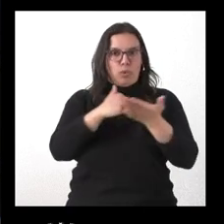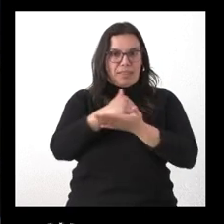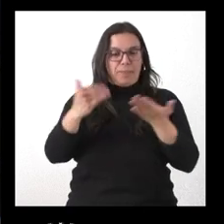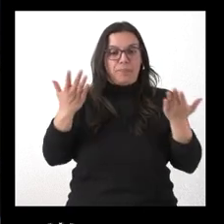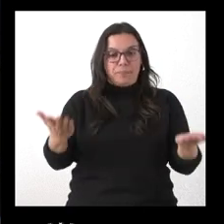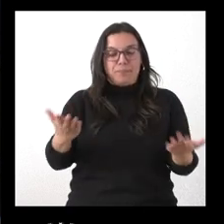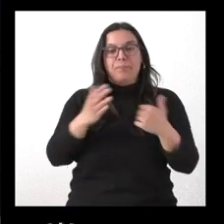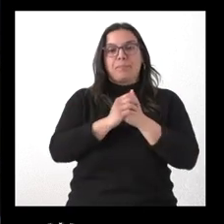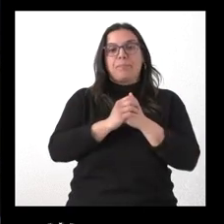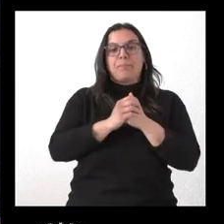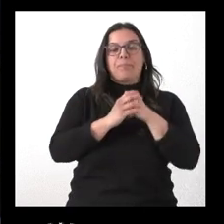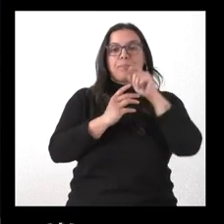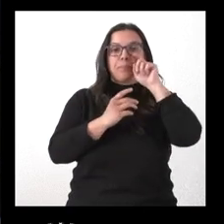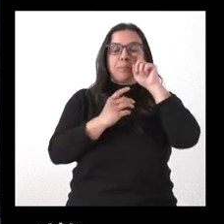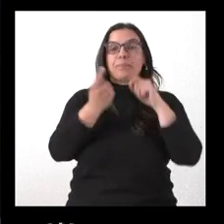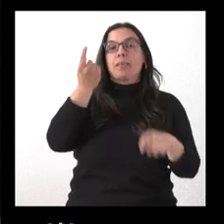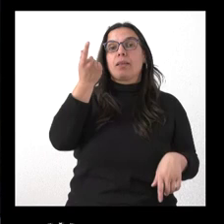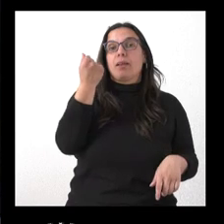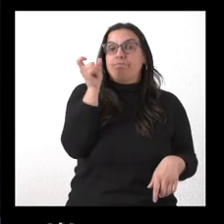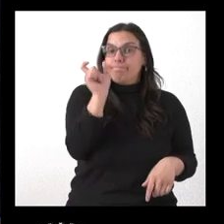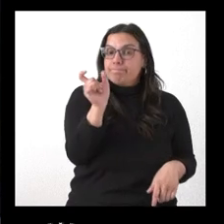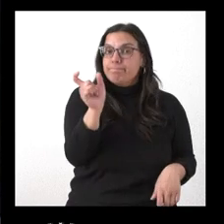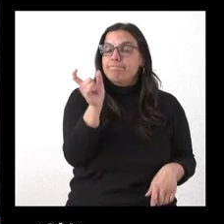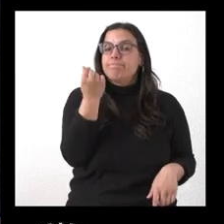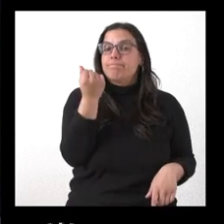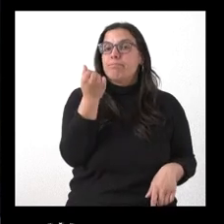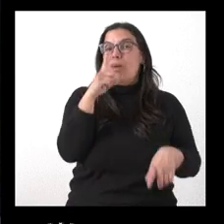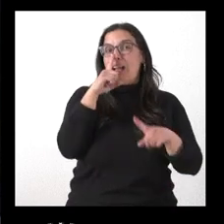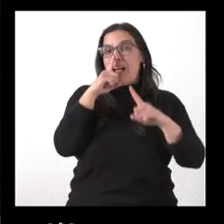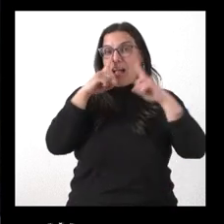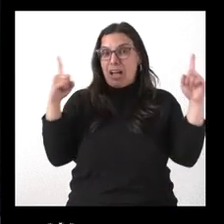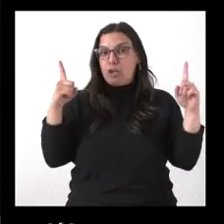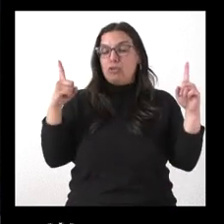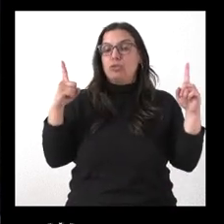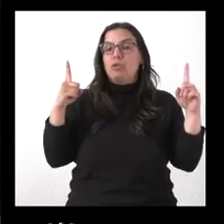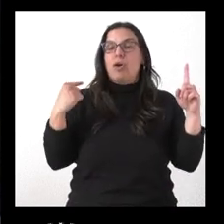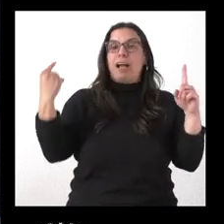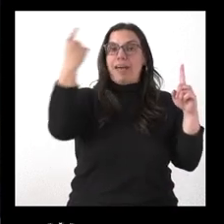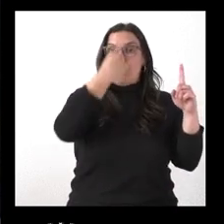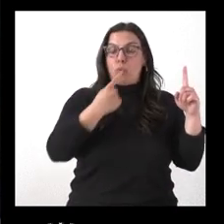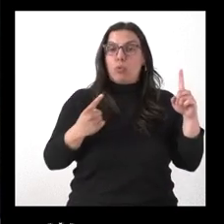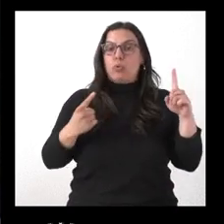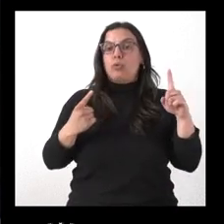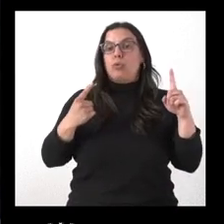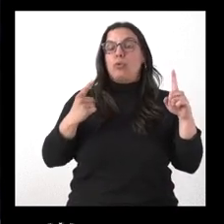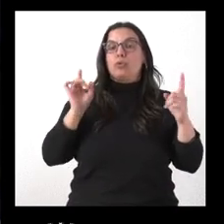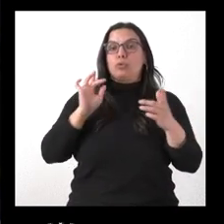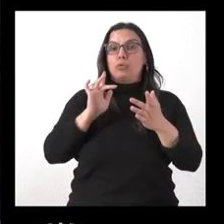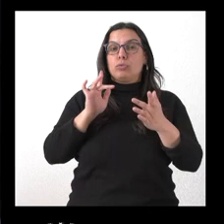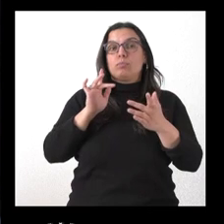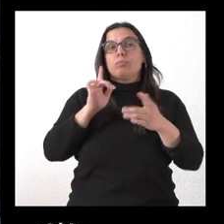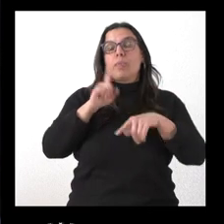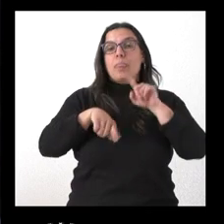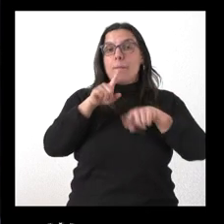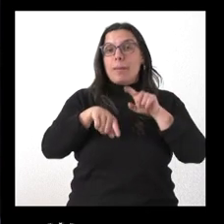la cuantía como les digo que anualmente corresponde a cada entidad local se determina mediante